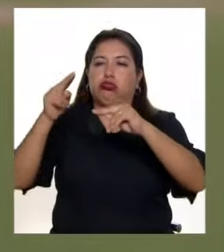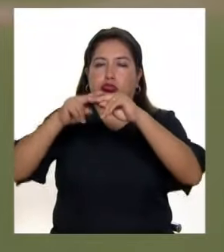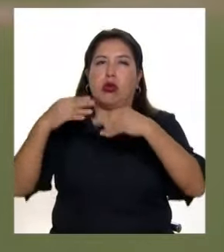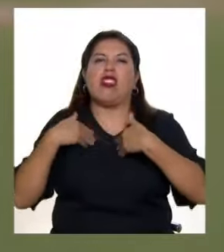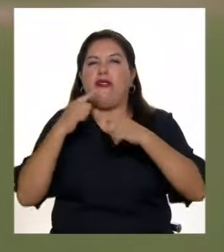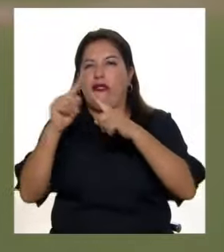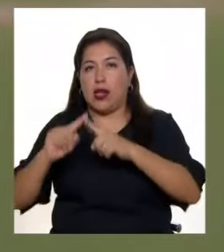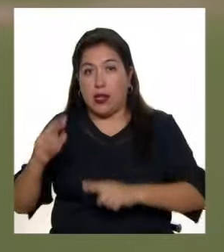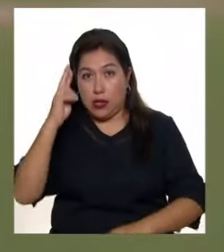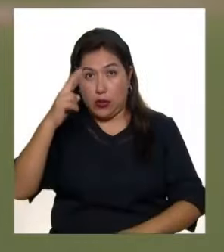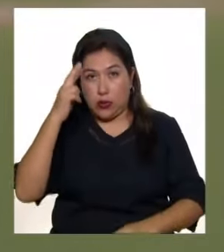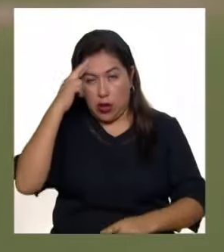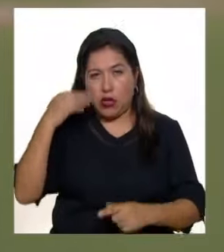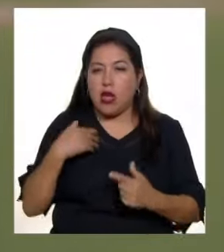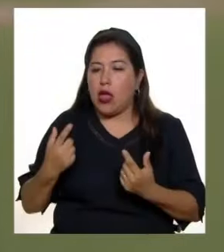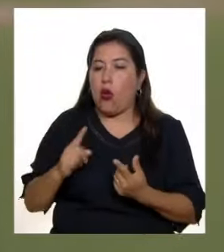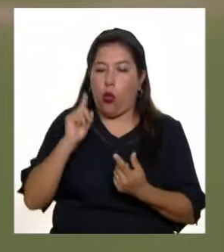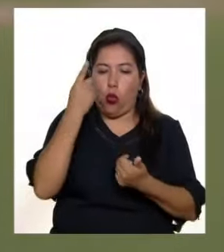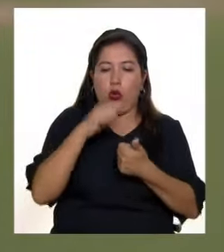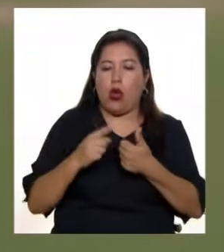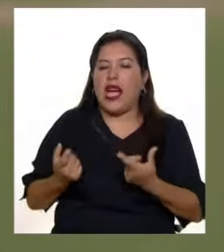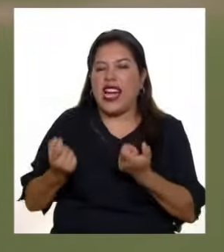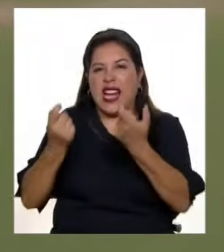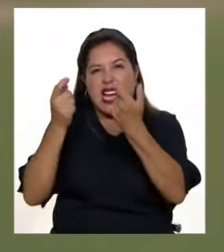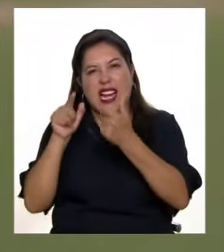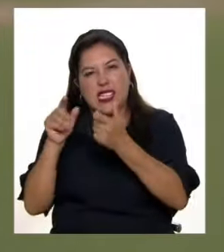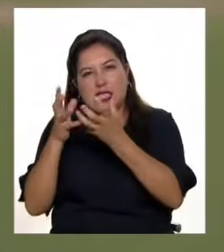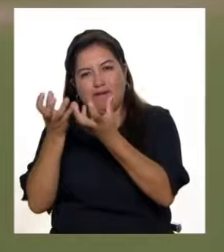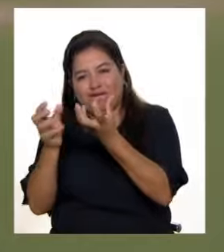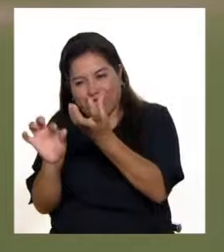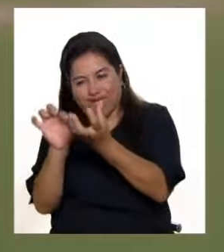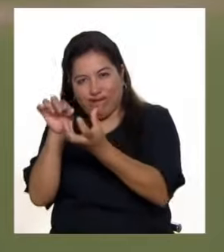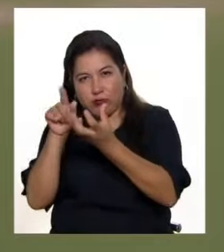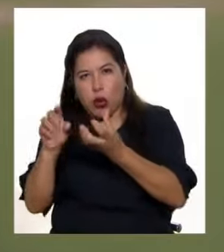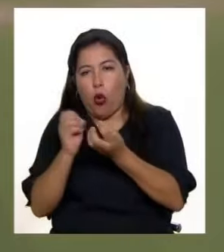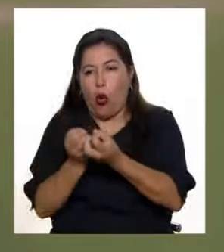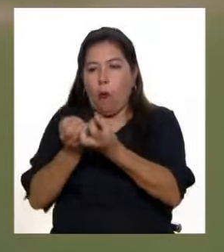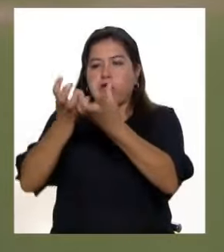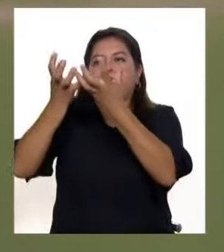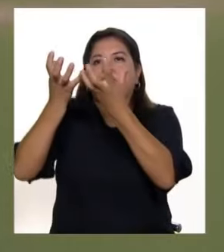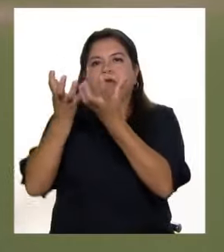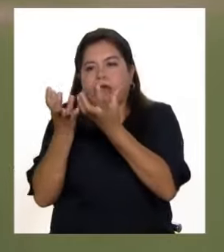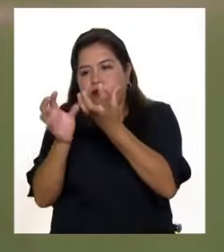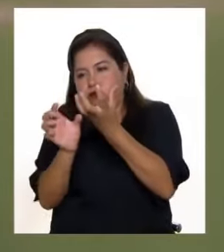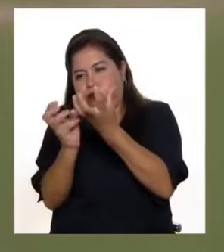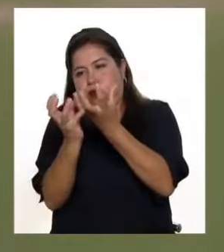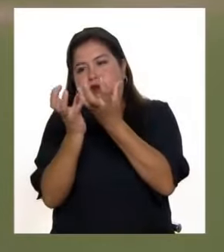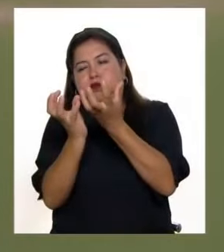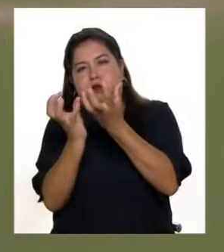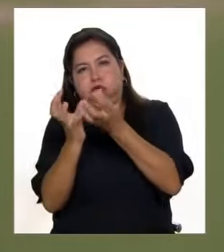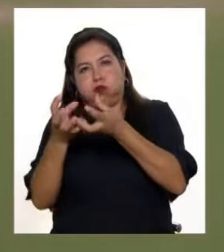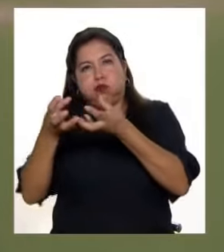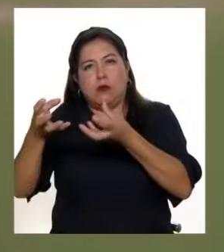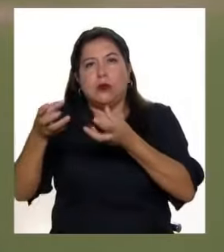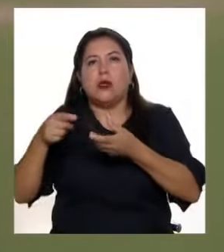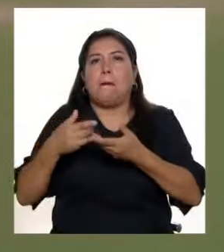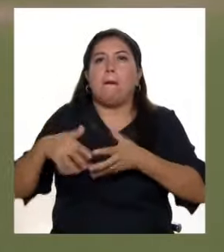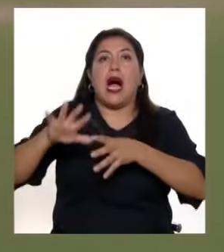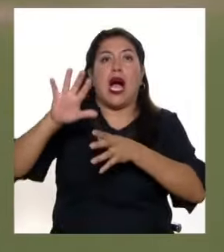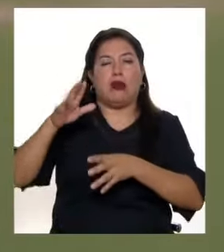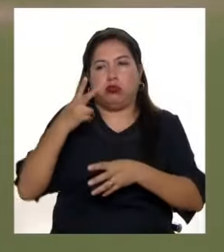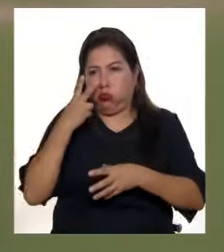por cáncer de próstata. Uh-huh. Segundo, por agrandamiento prostático. Pueden haber próstatas muy voluminosas que elevan el PSA. E